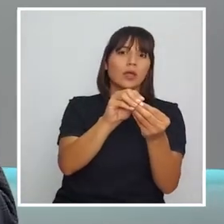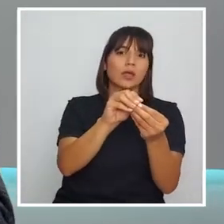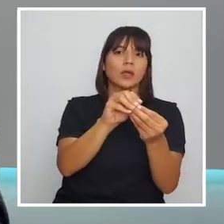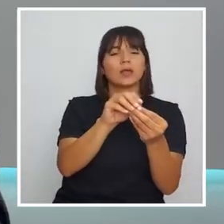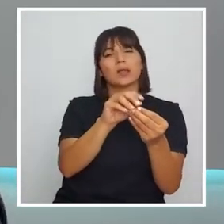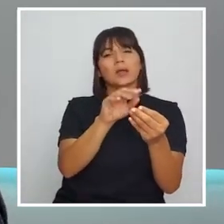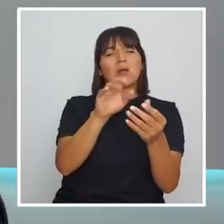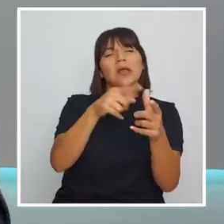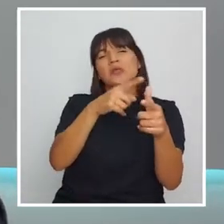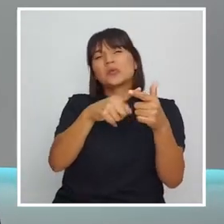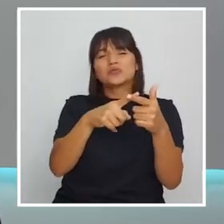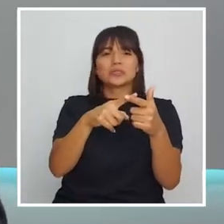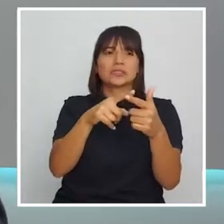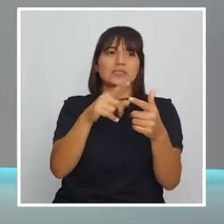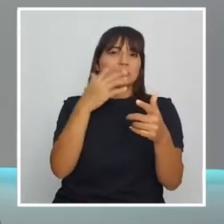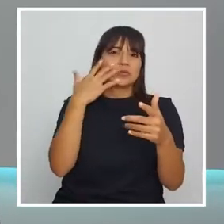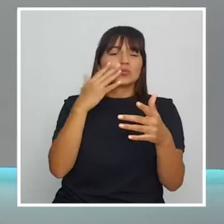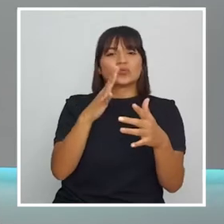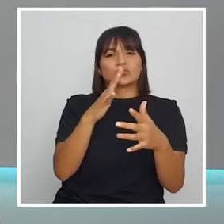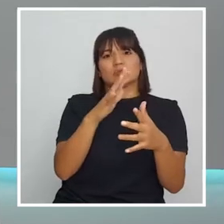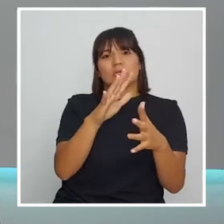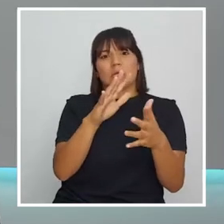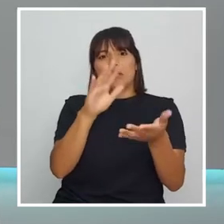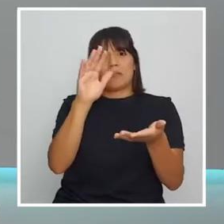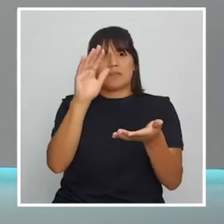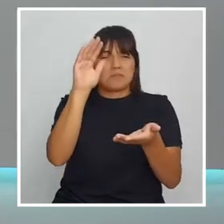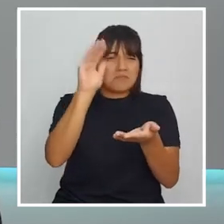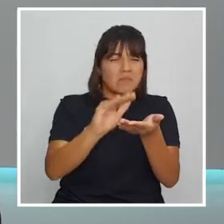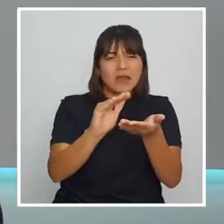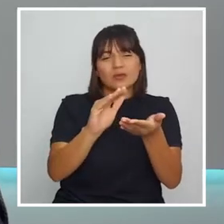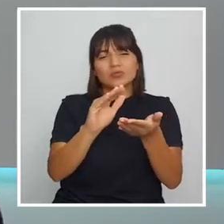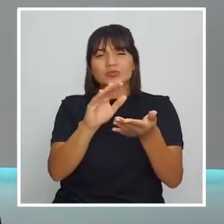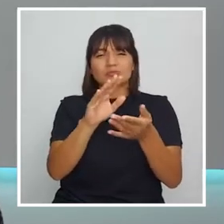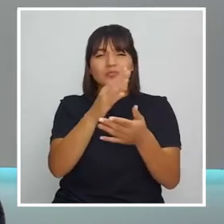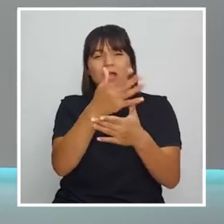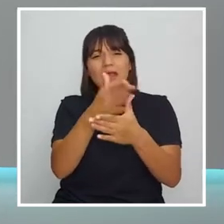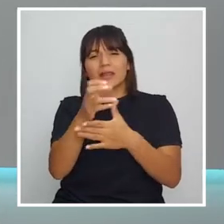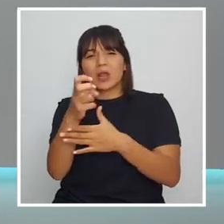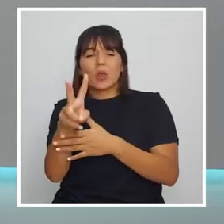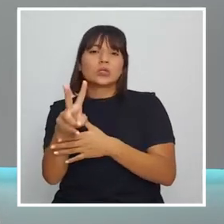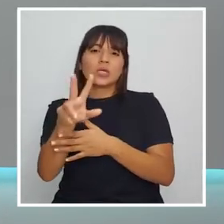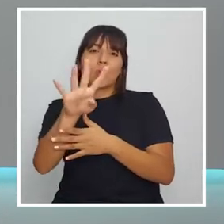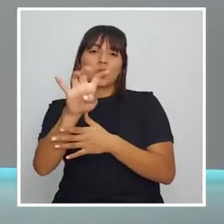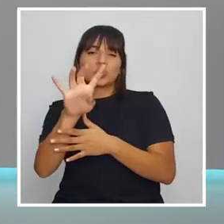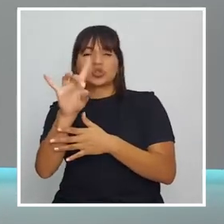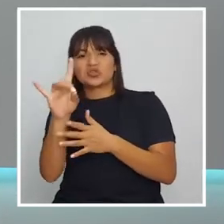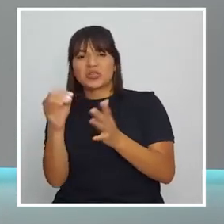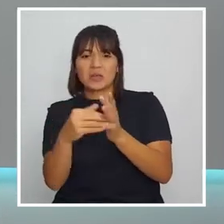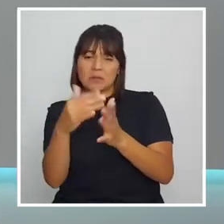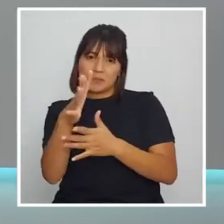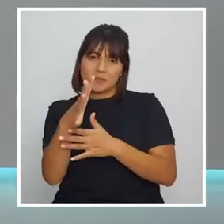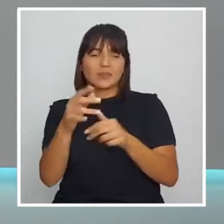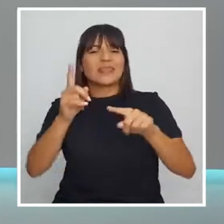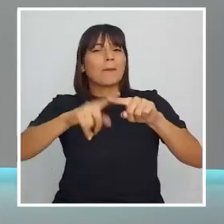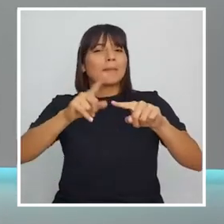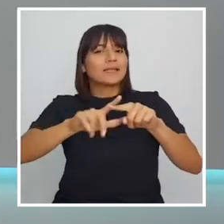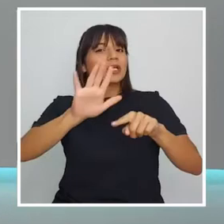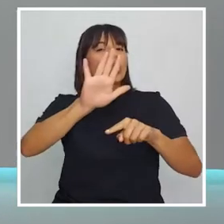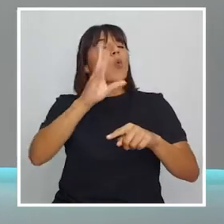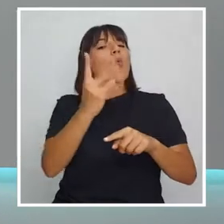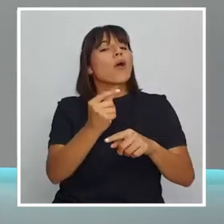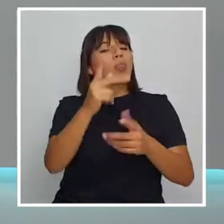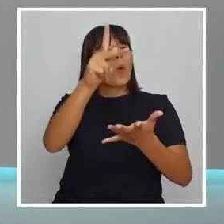480, 470, etcétera. Entonces el cálculo a veces se complica cuando uno tiene